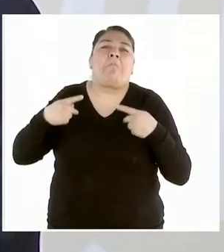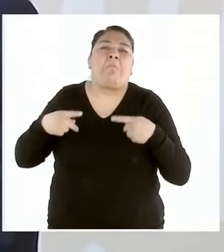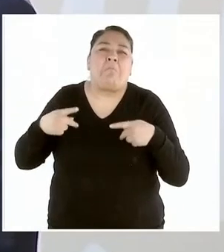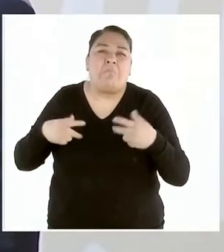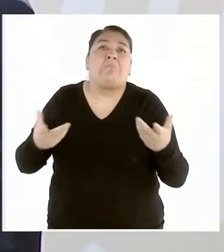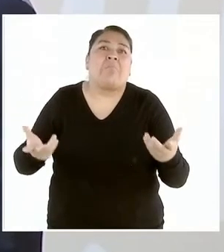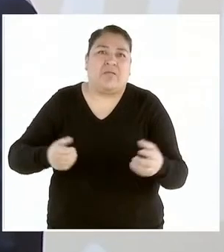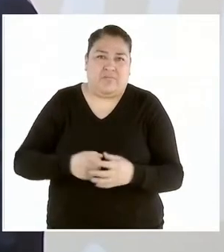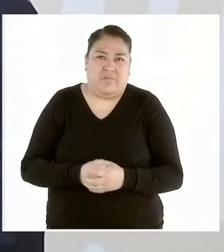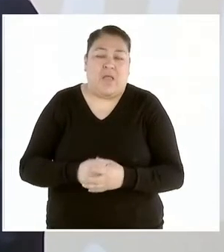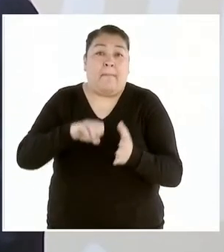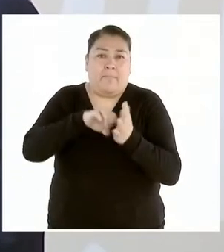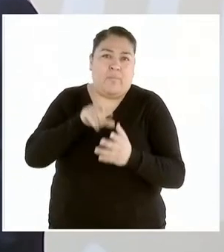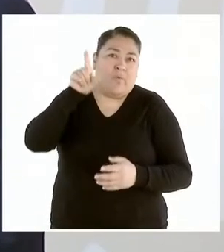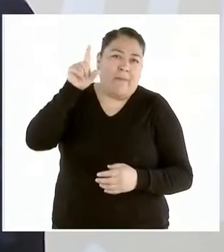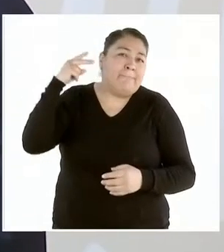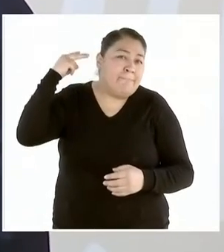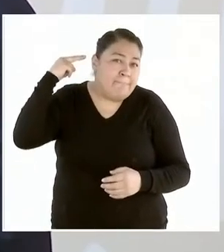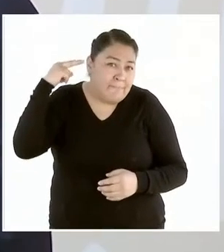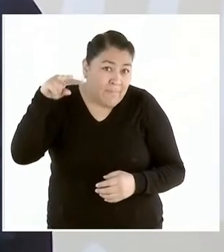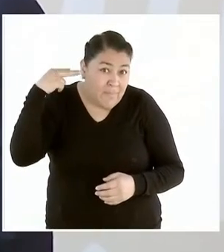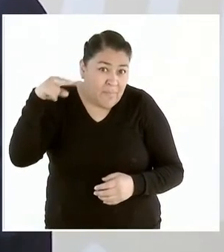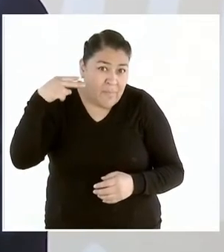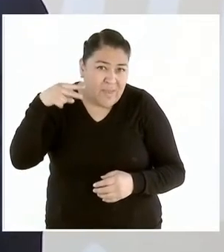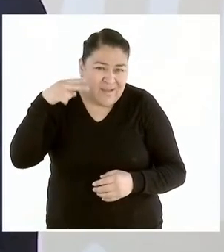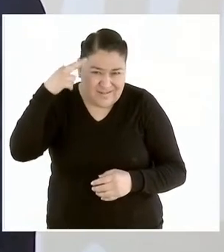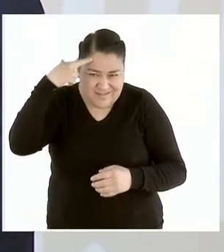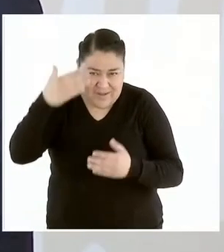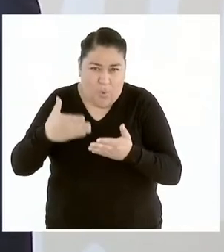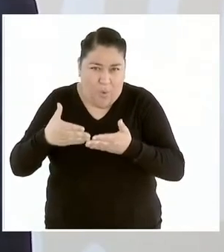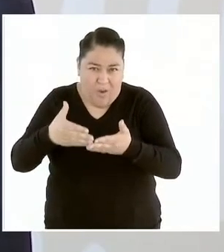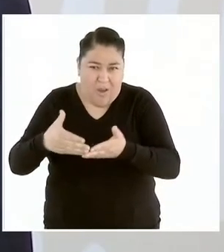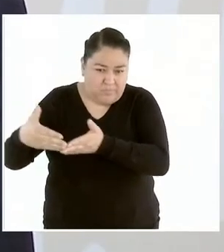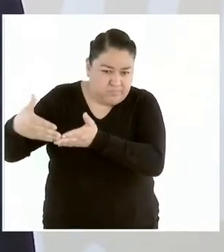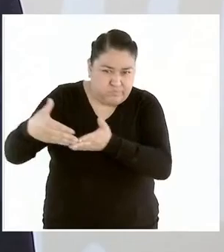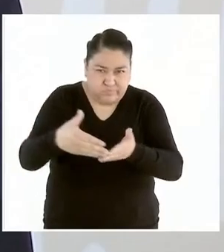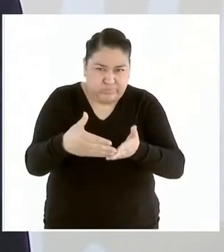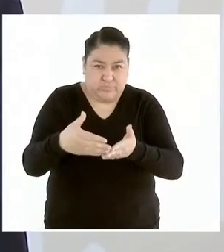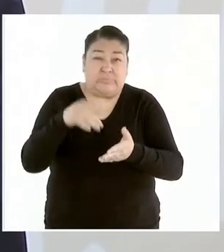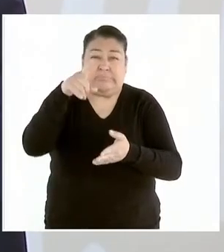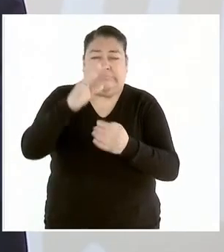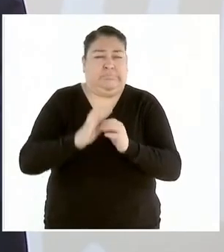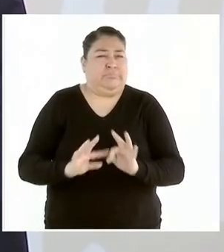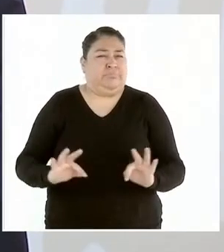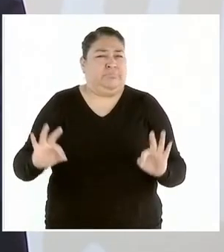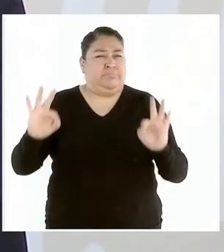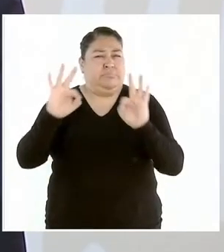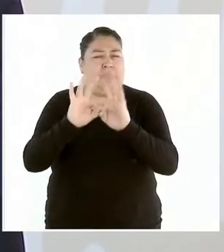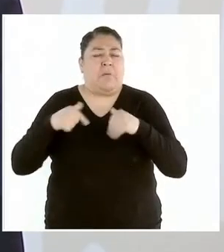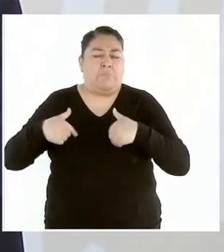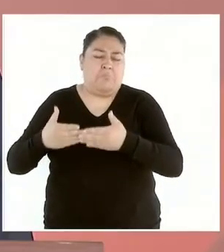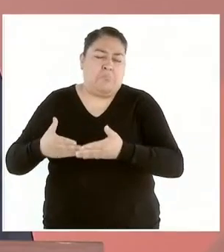la de veracruz considerada como la más importante